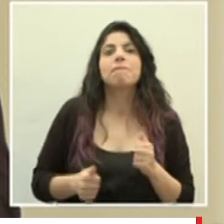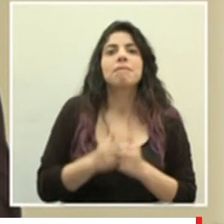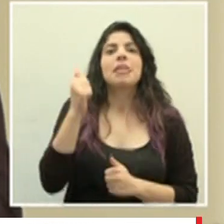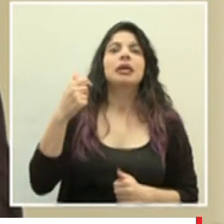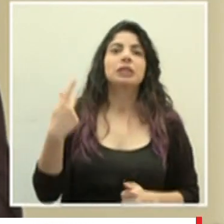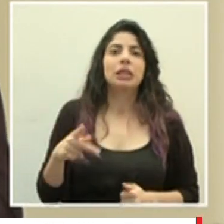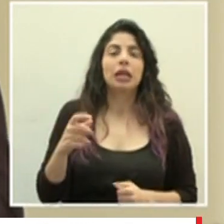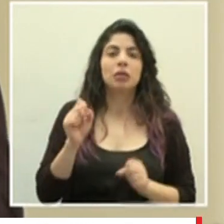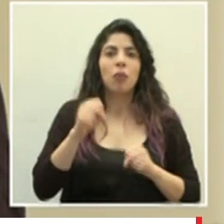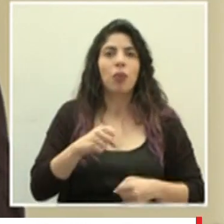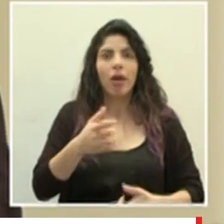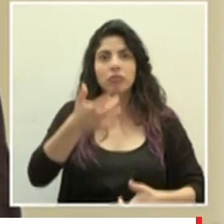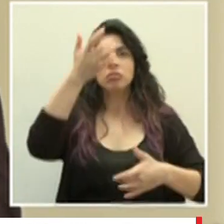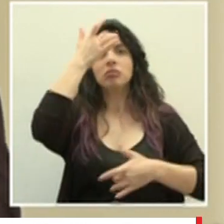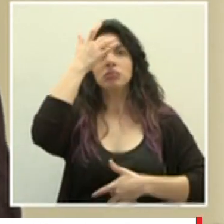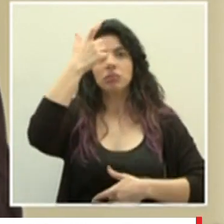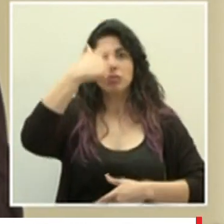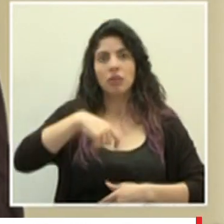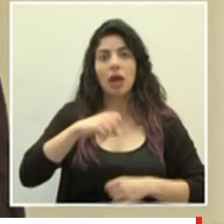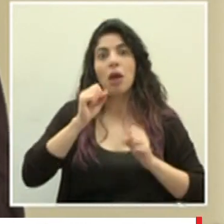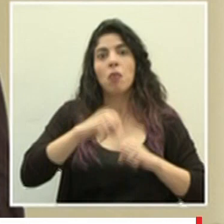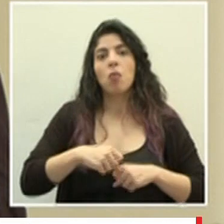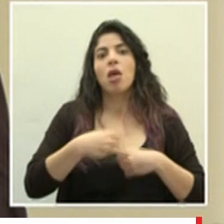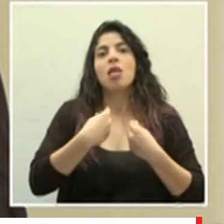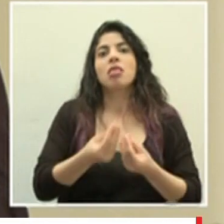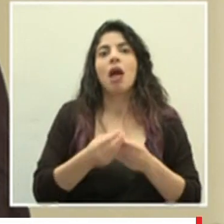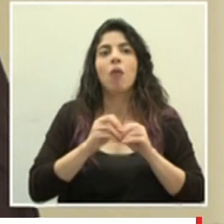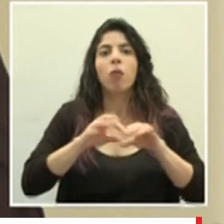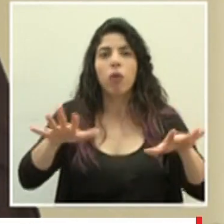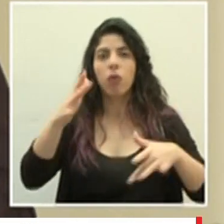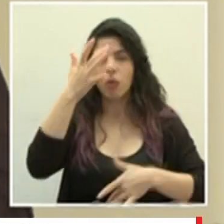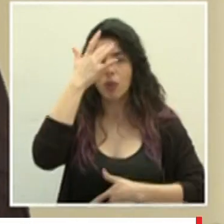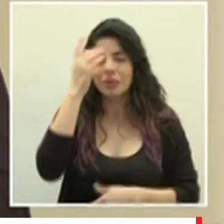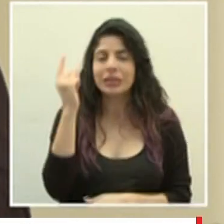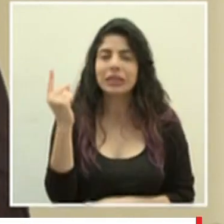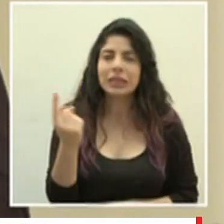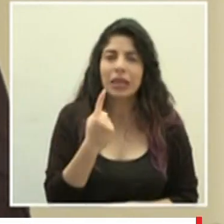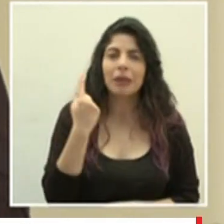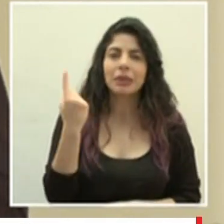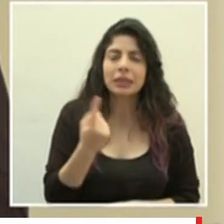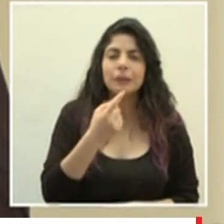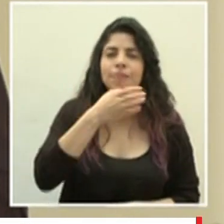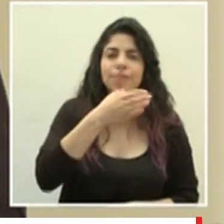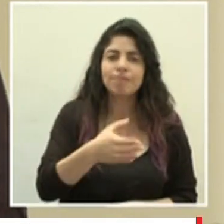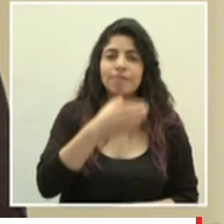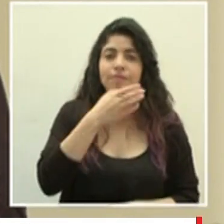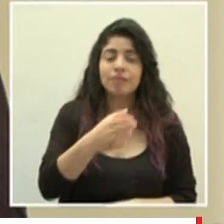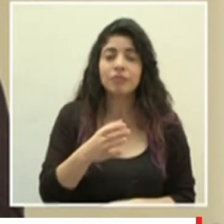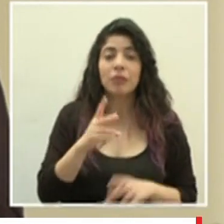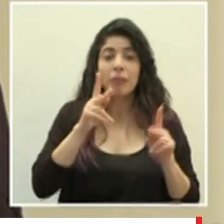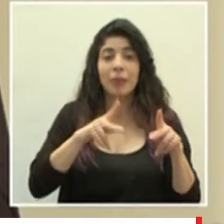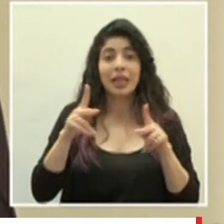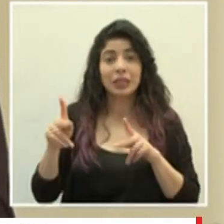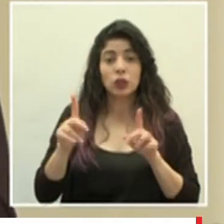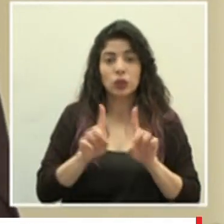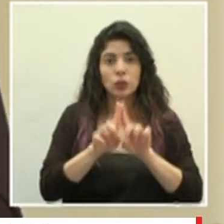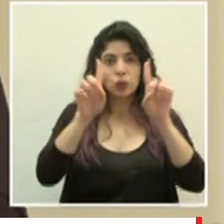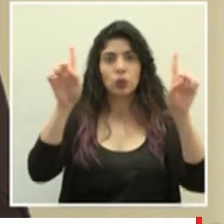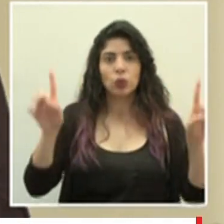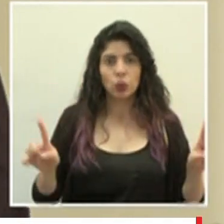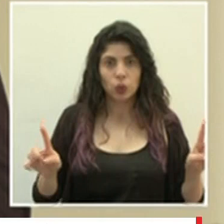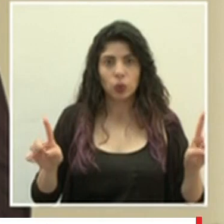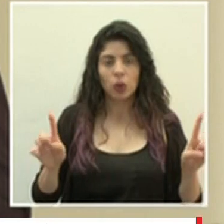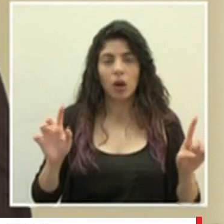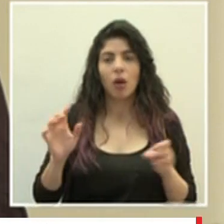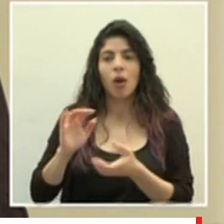de infectarse para esa persona y eventualmente que origine diferentes brotes. Siempre estamos indicando que el distanciamiento físico de las